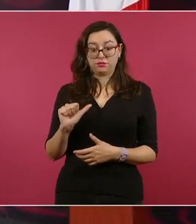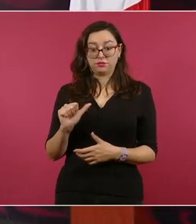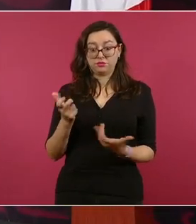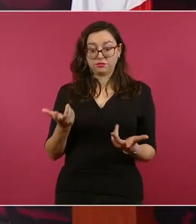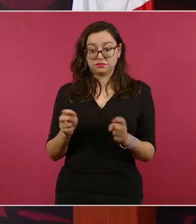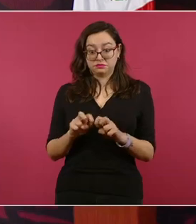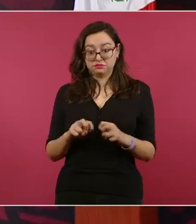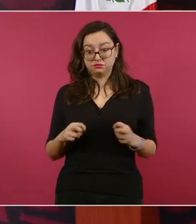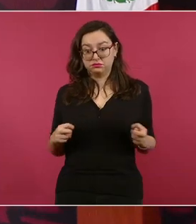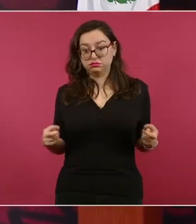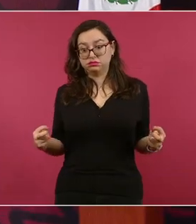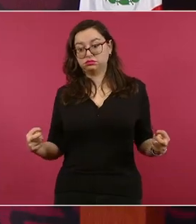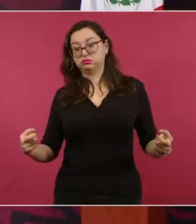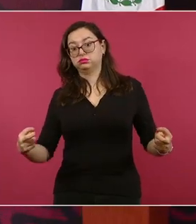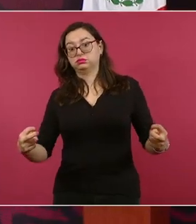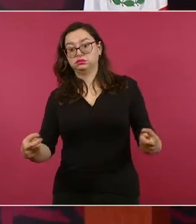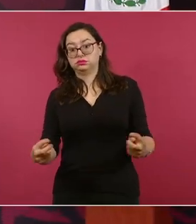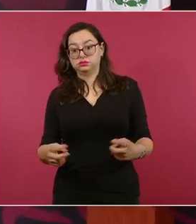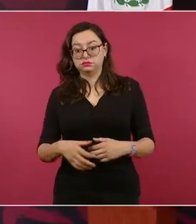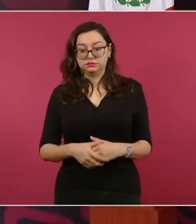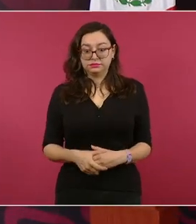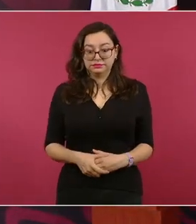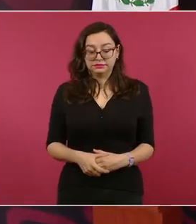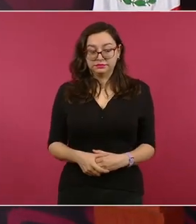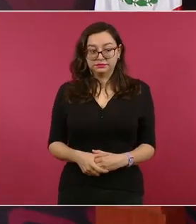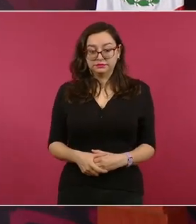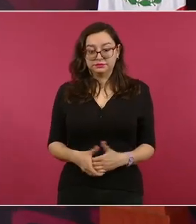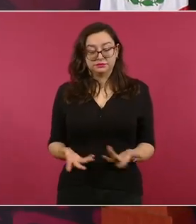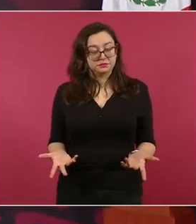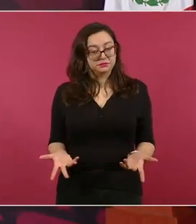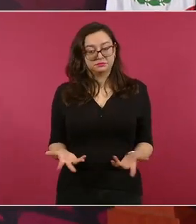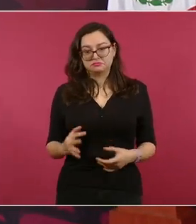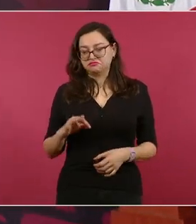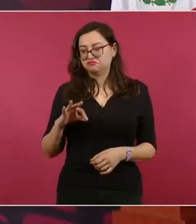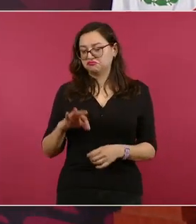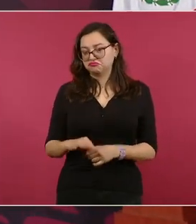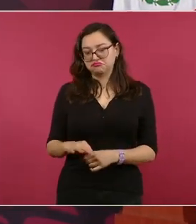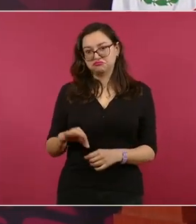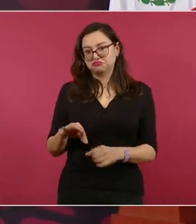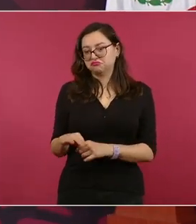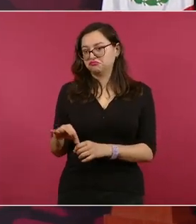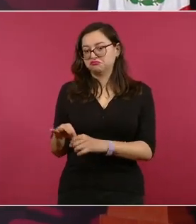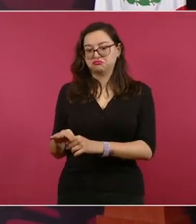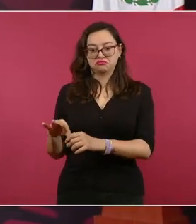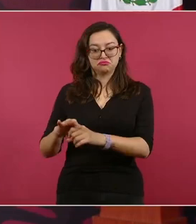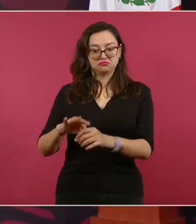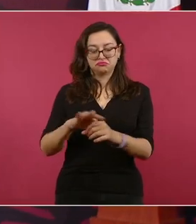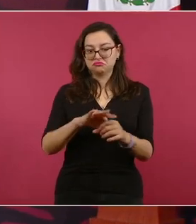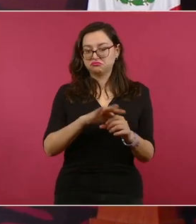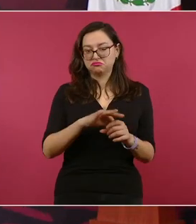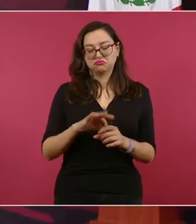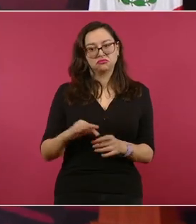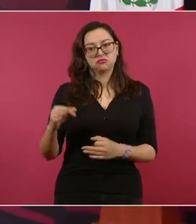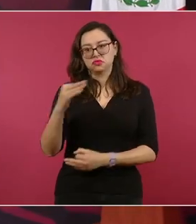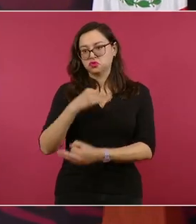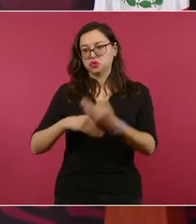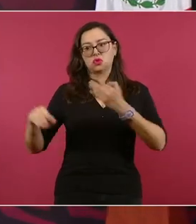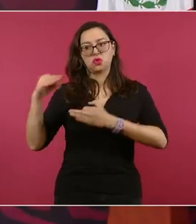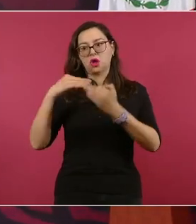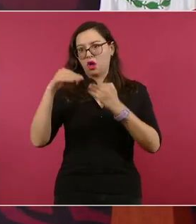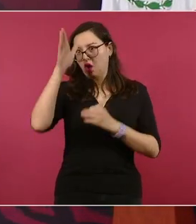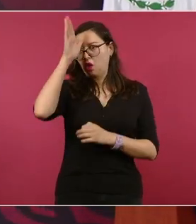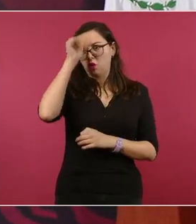pues todos los países, hasta los países en donde existen algunas